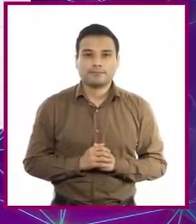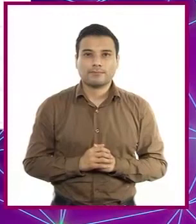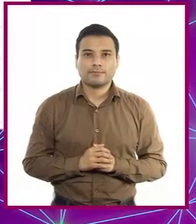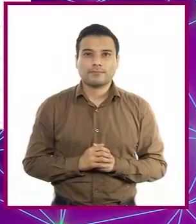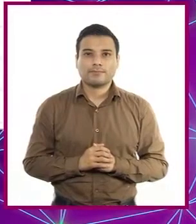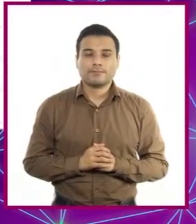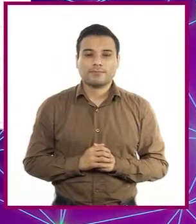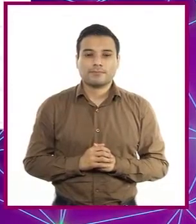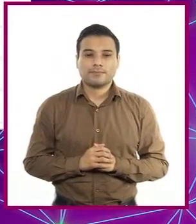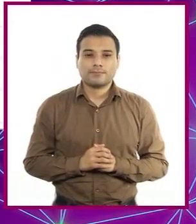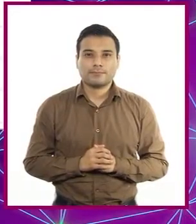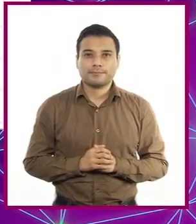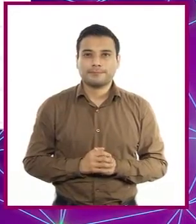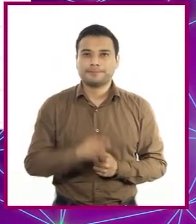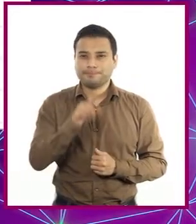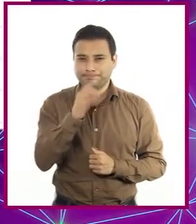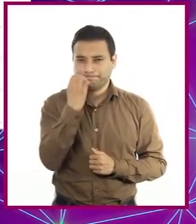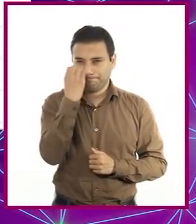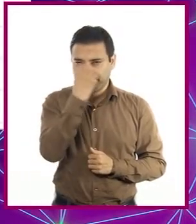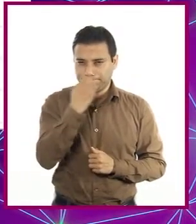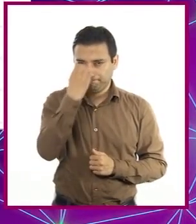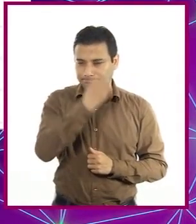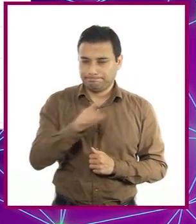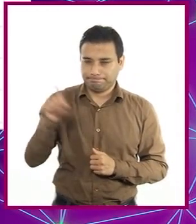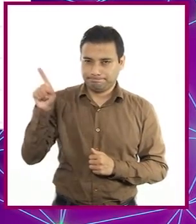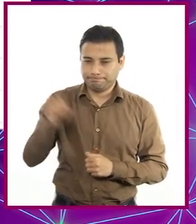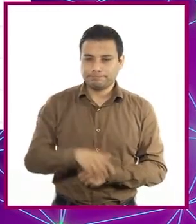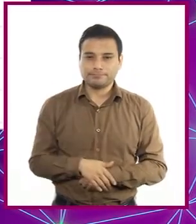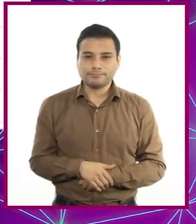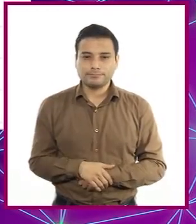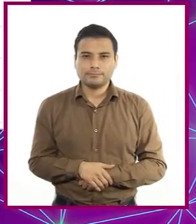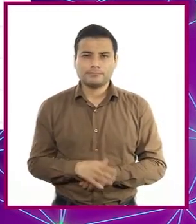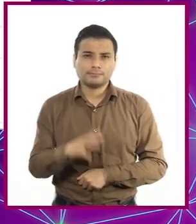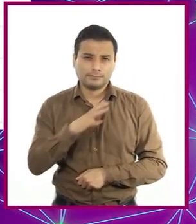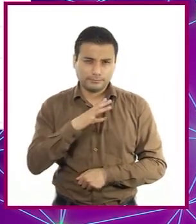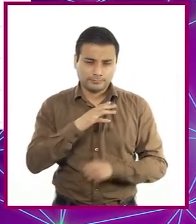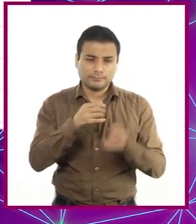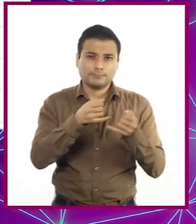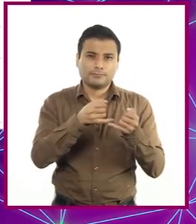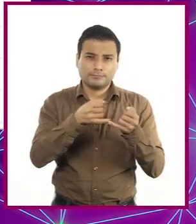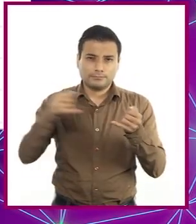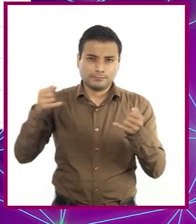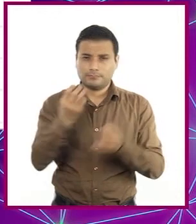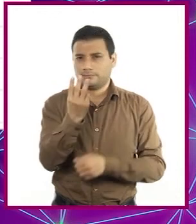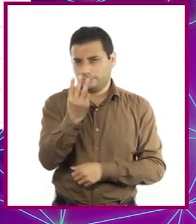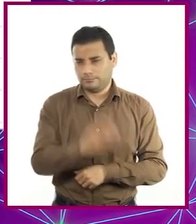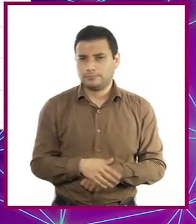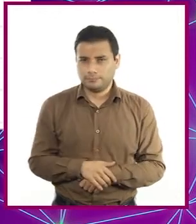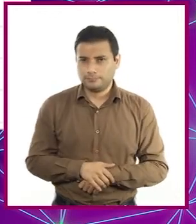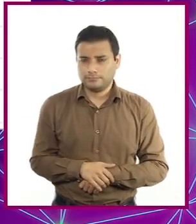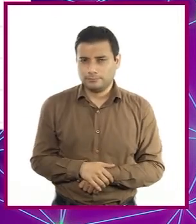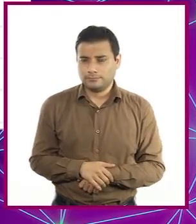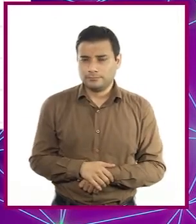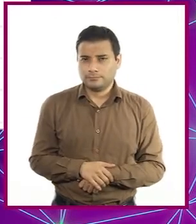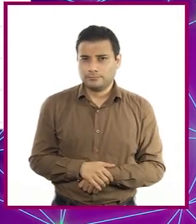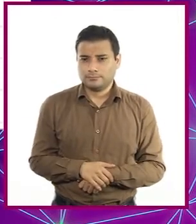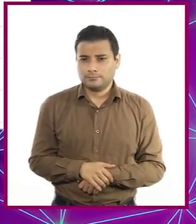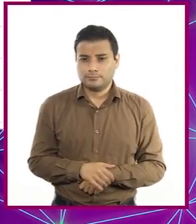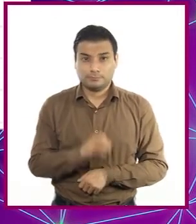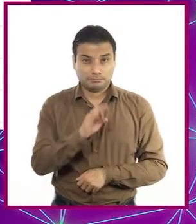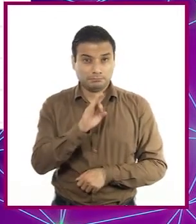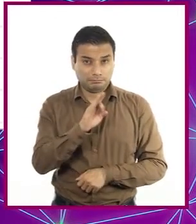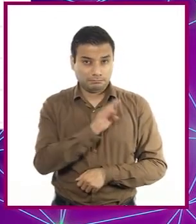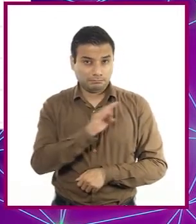Observa detenidamente la siguiente gráfica. Hay 3 rectas diferentes en el mismo plano. ¿Es posible calcular